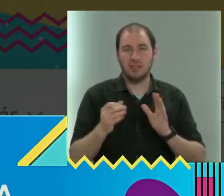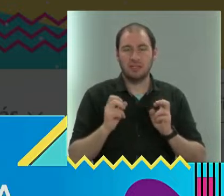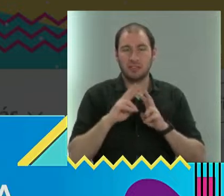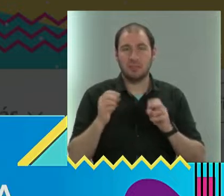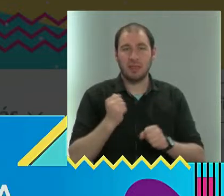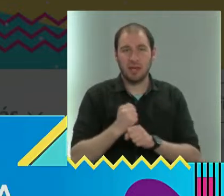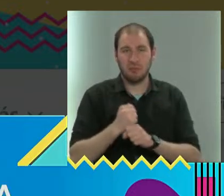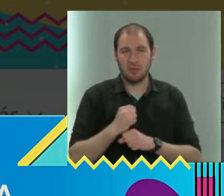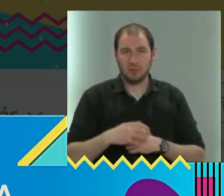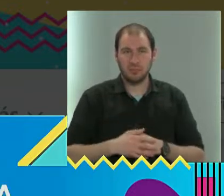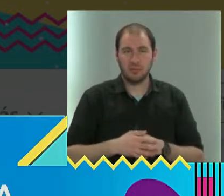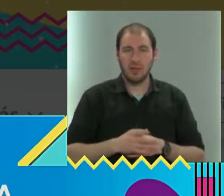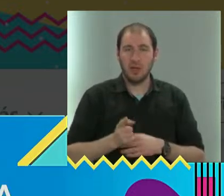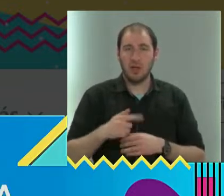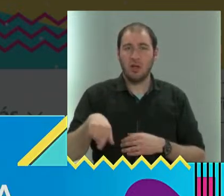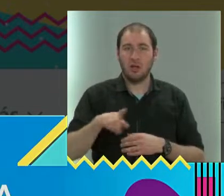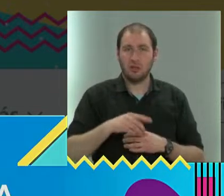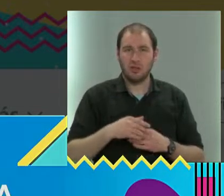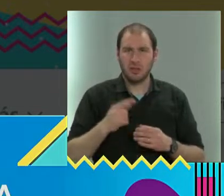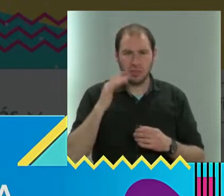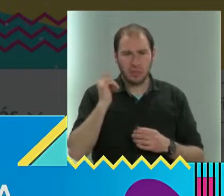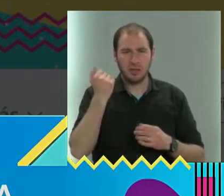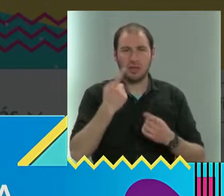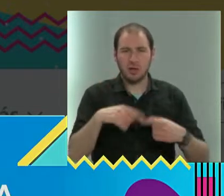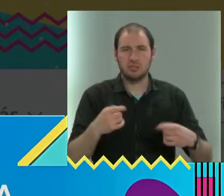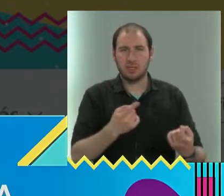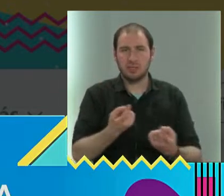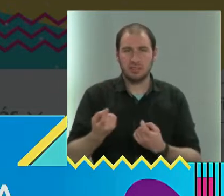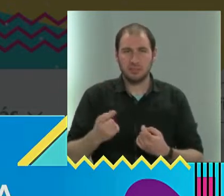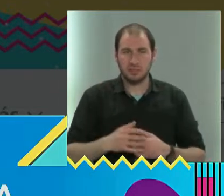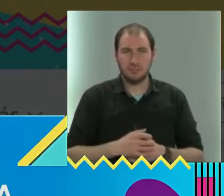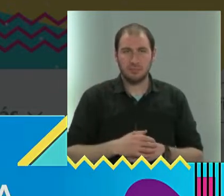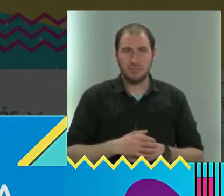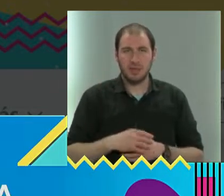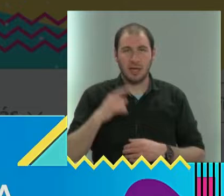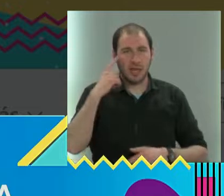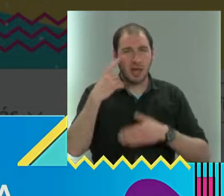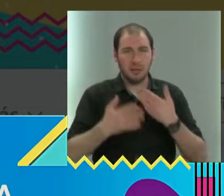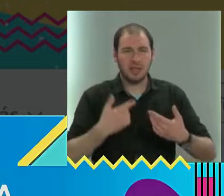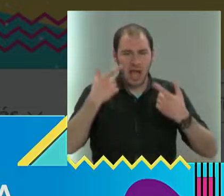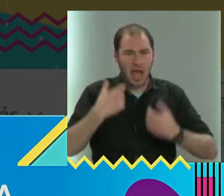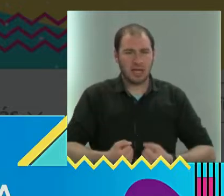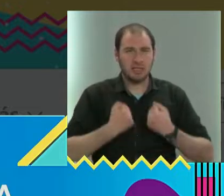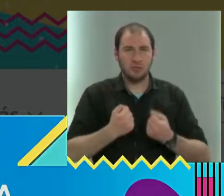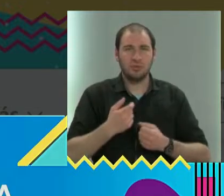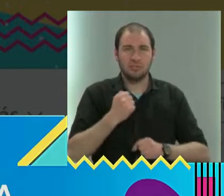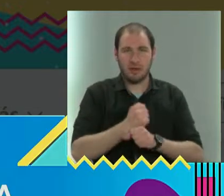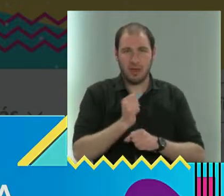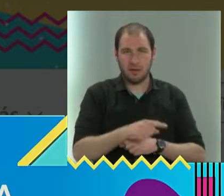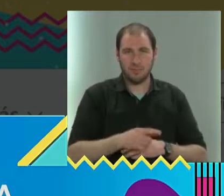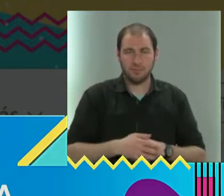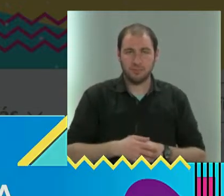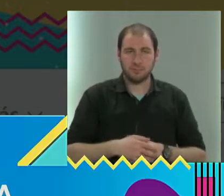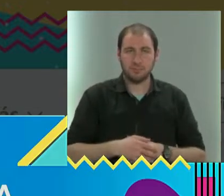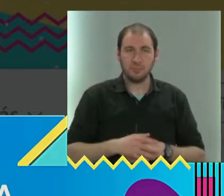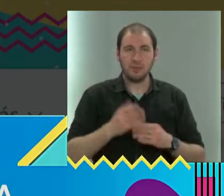del trabajo, hemos podido identificar la necesidad de formar actitudes para el trabajo